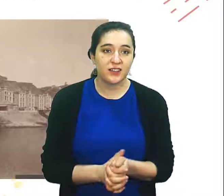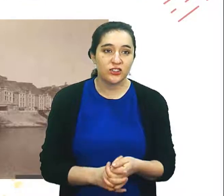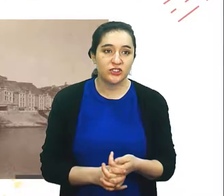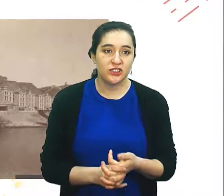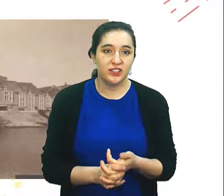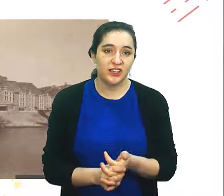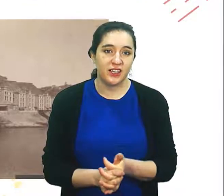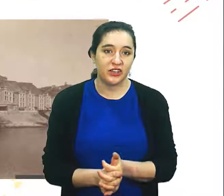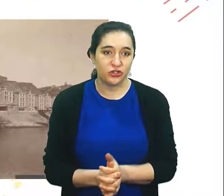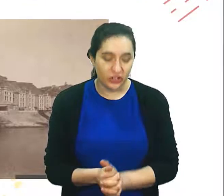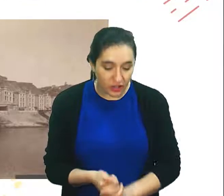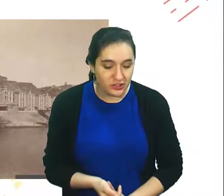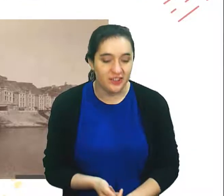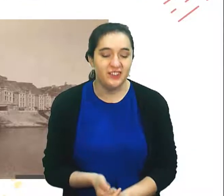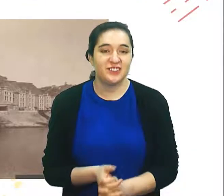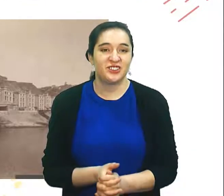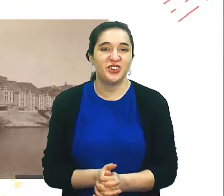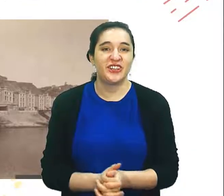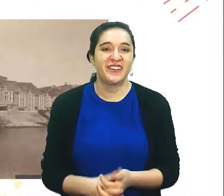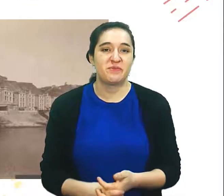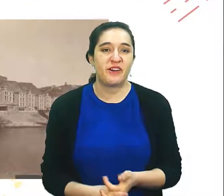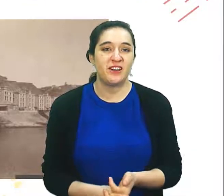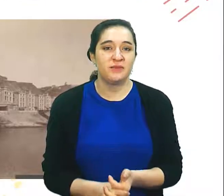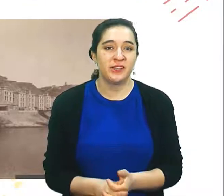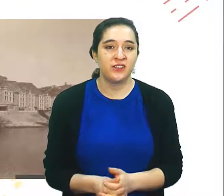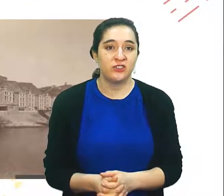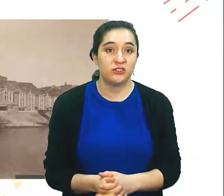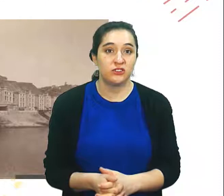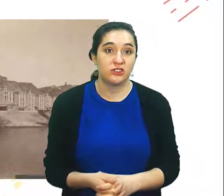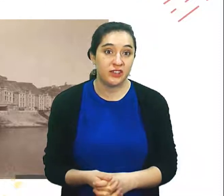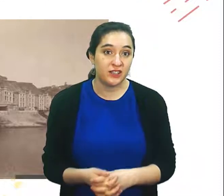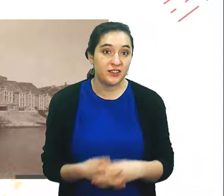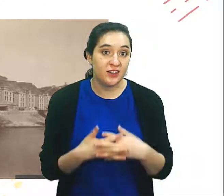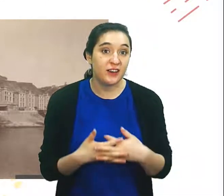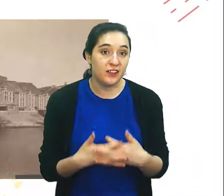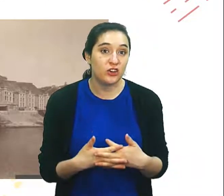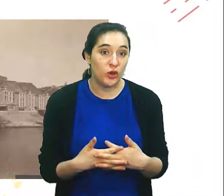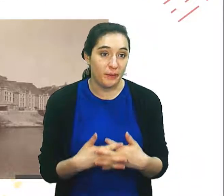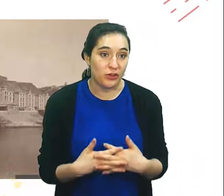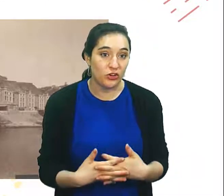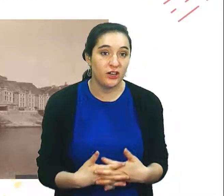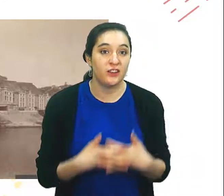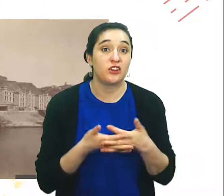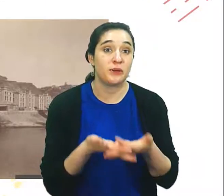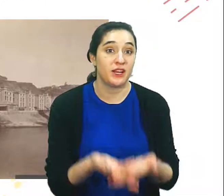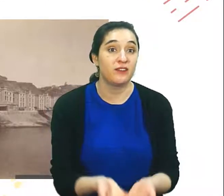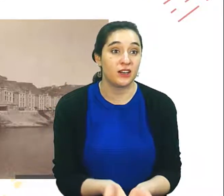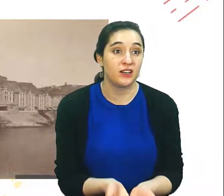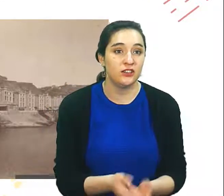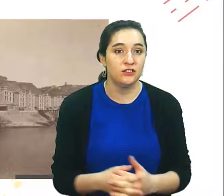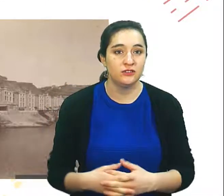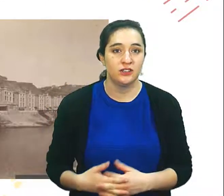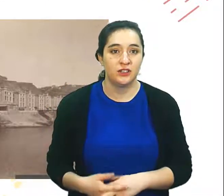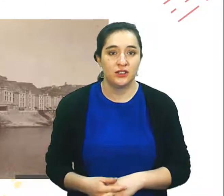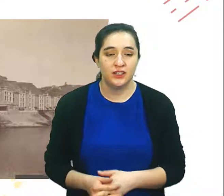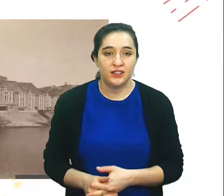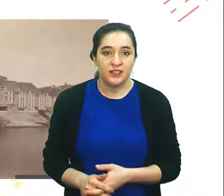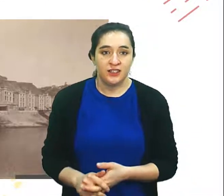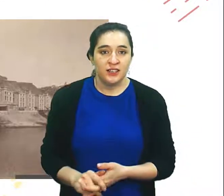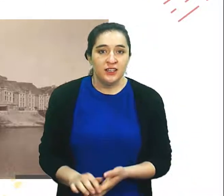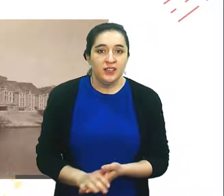Este reino sí, yo sé que lo saben, solo que probablemente no sabían que los españoles le denominaban reino.